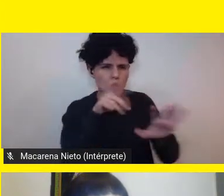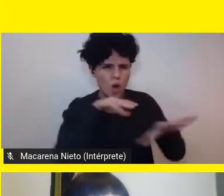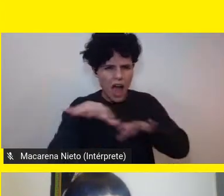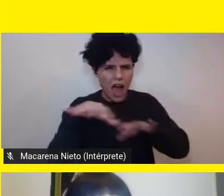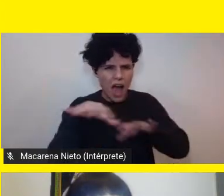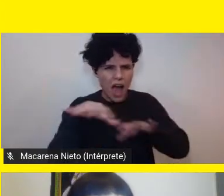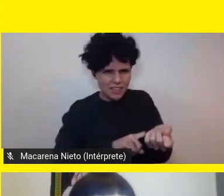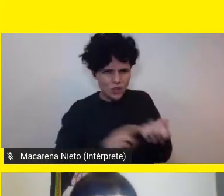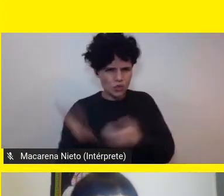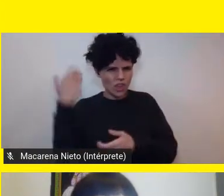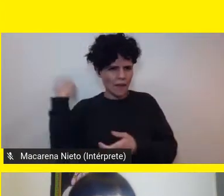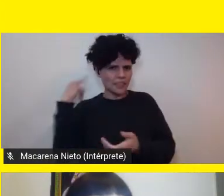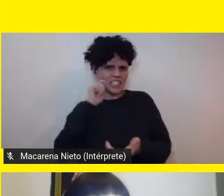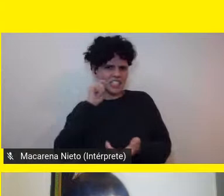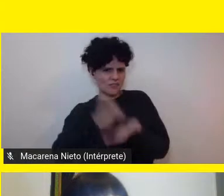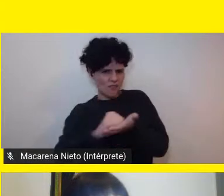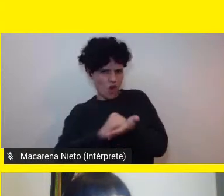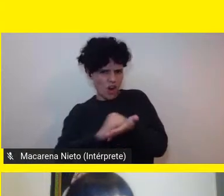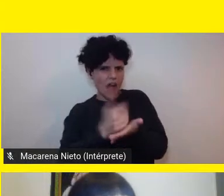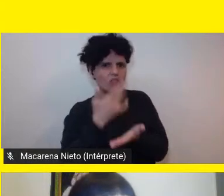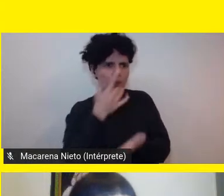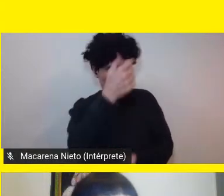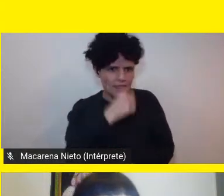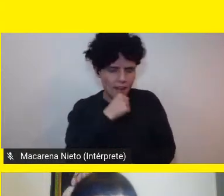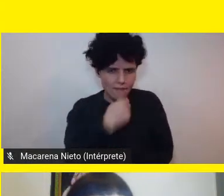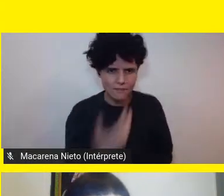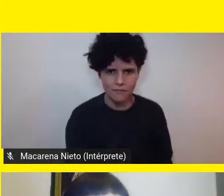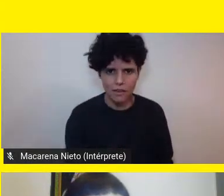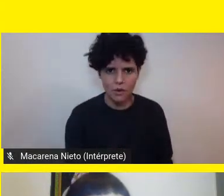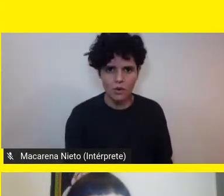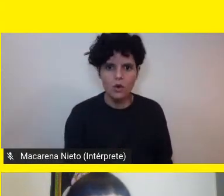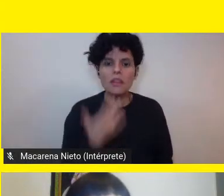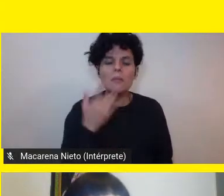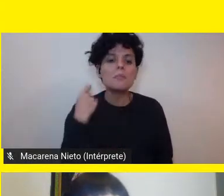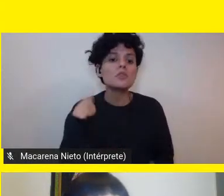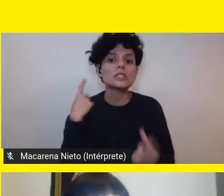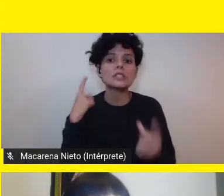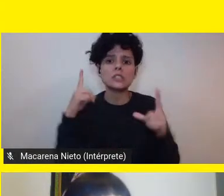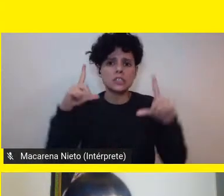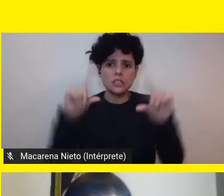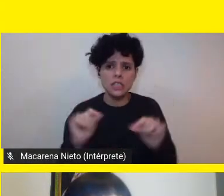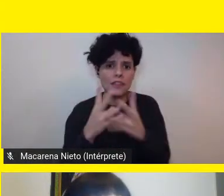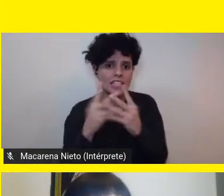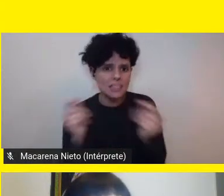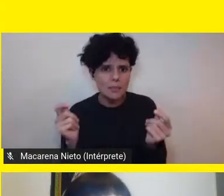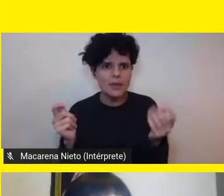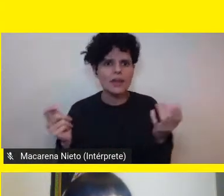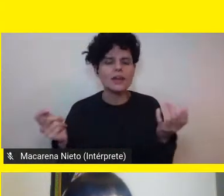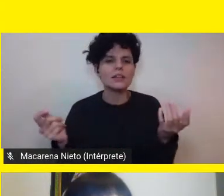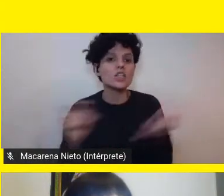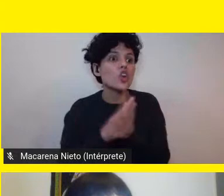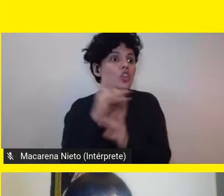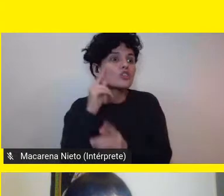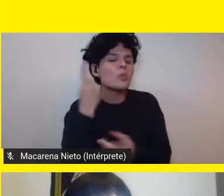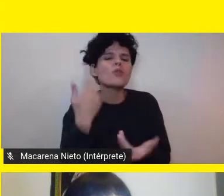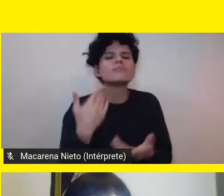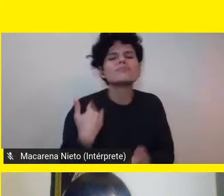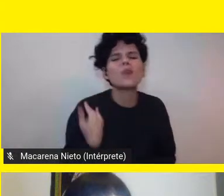pasado, las prescripciones, medias prescripciones y todo, digamos, toda esa benevolencia